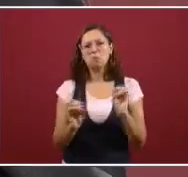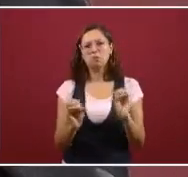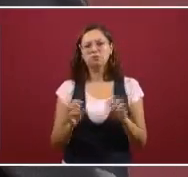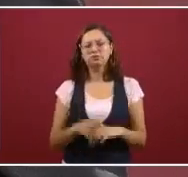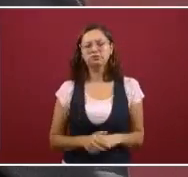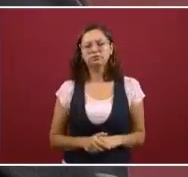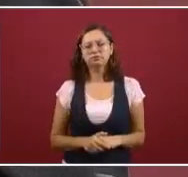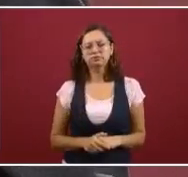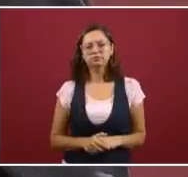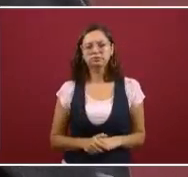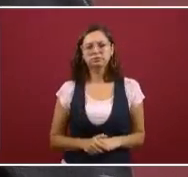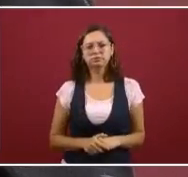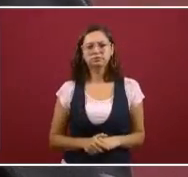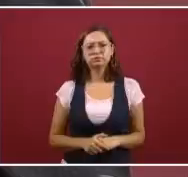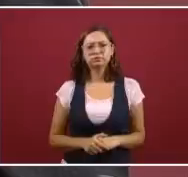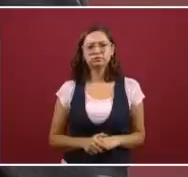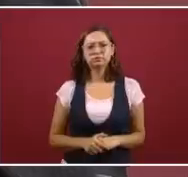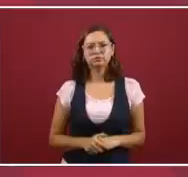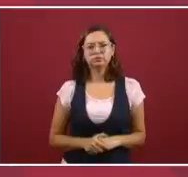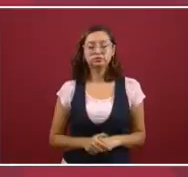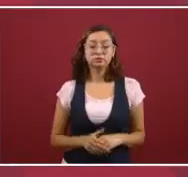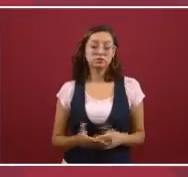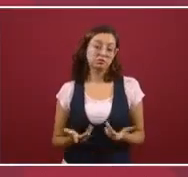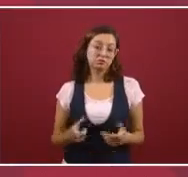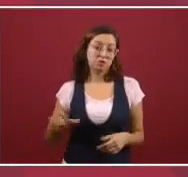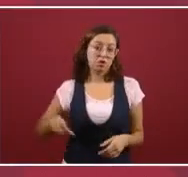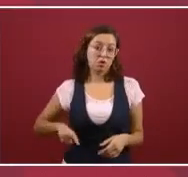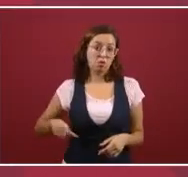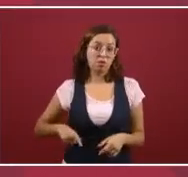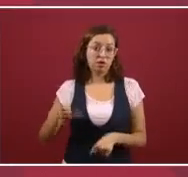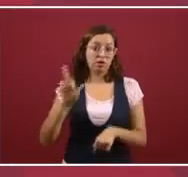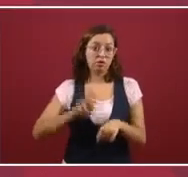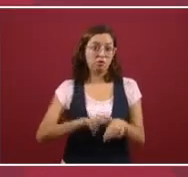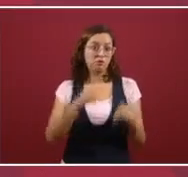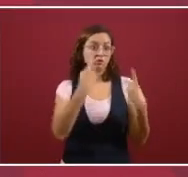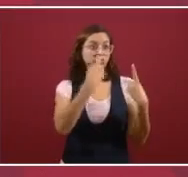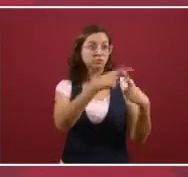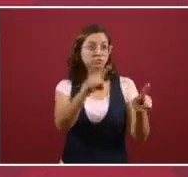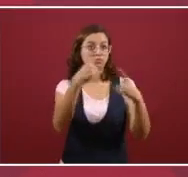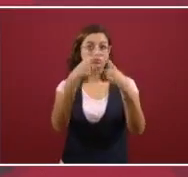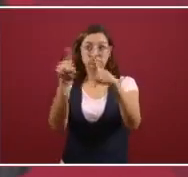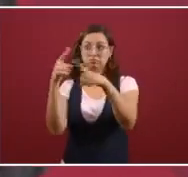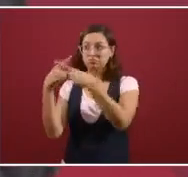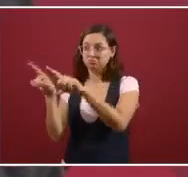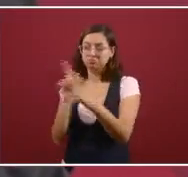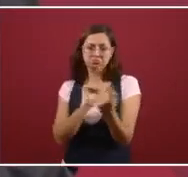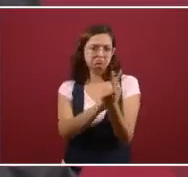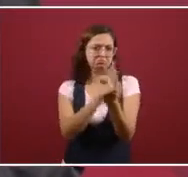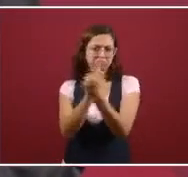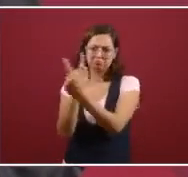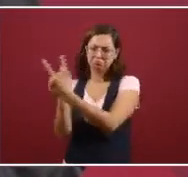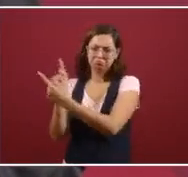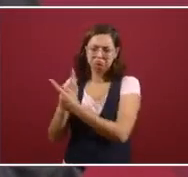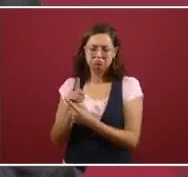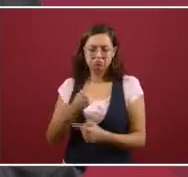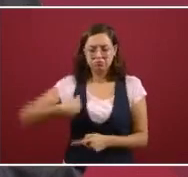En el caso de los gobernadores, y es nuestra